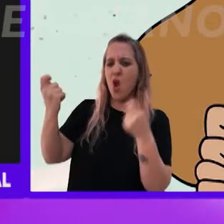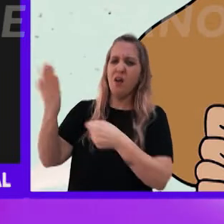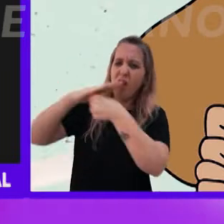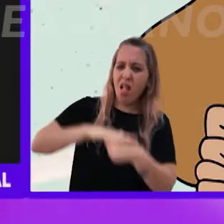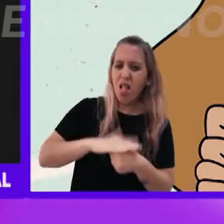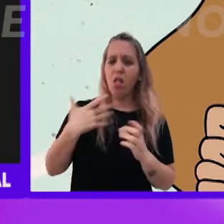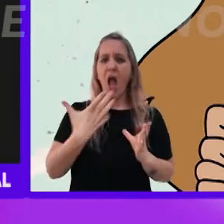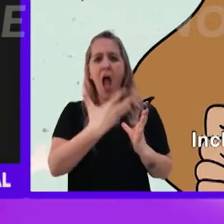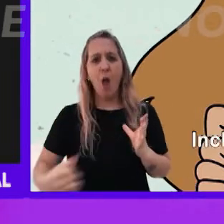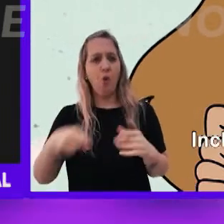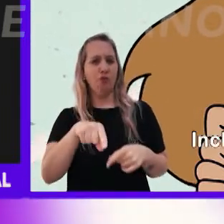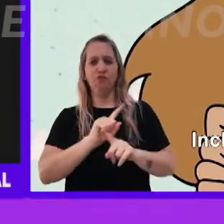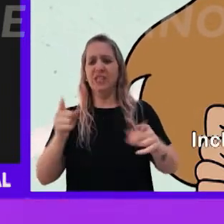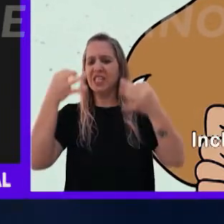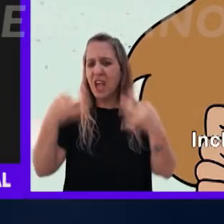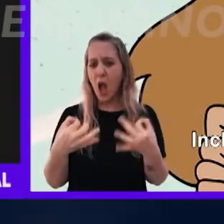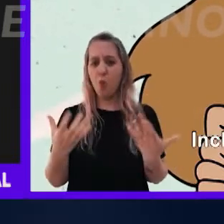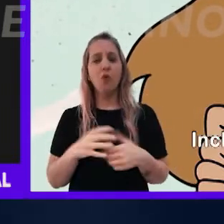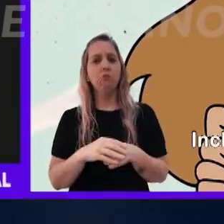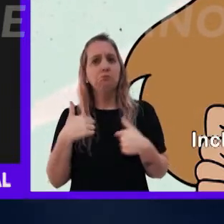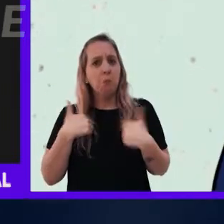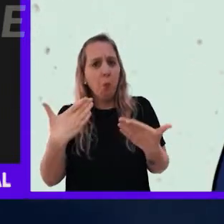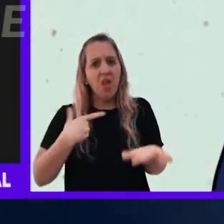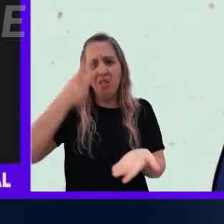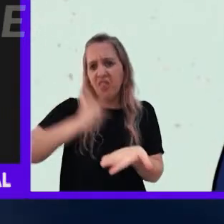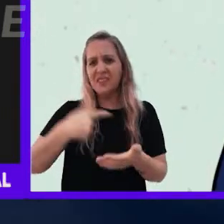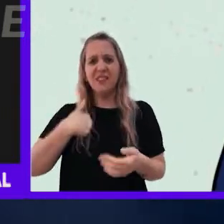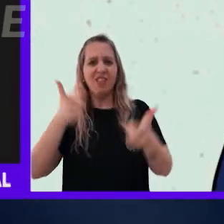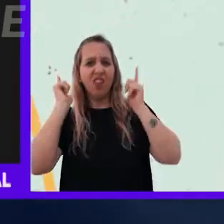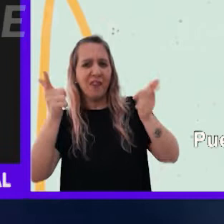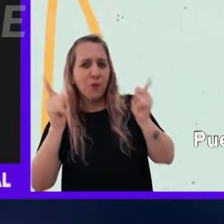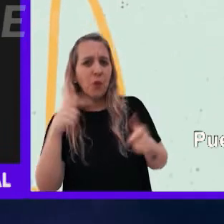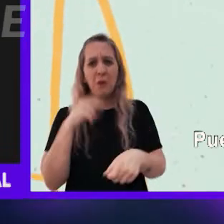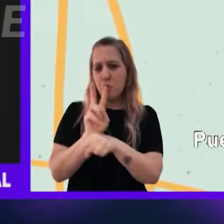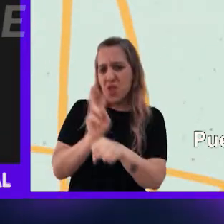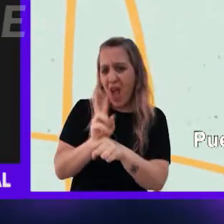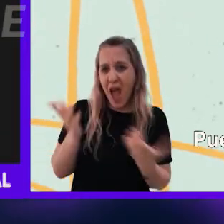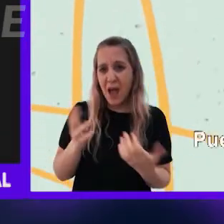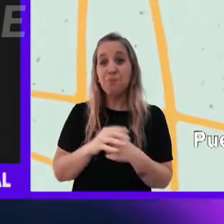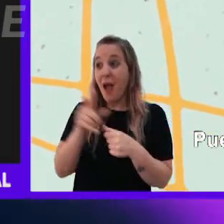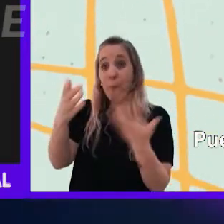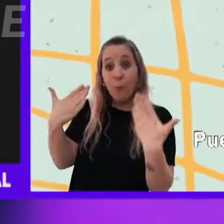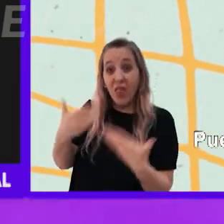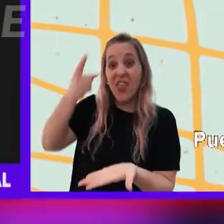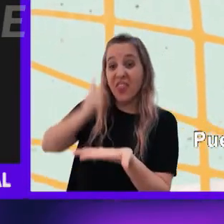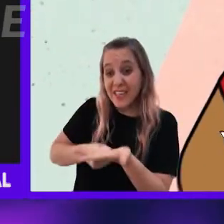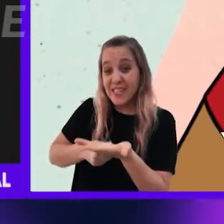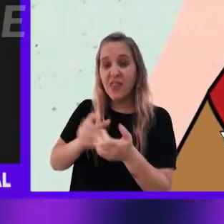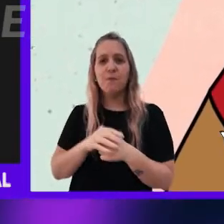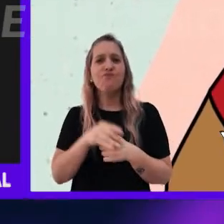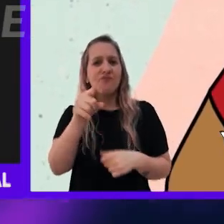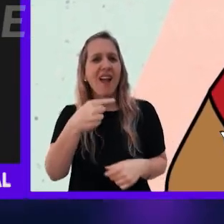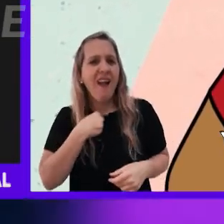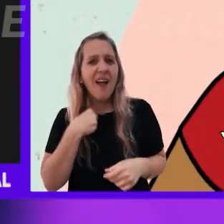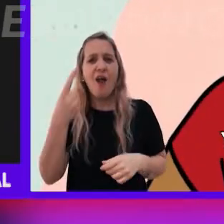Sí, así es un tema bastante complicado. Particularmente creemos que es de fundamental importancia la implementación de la ESI en las